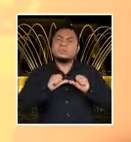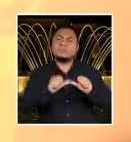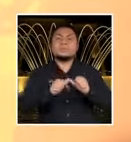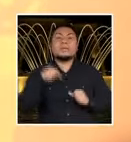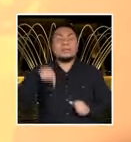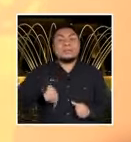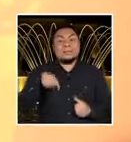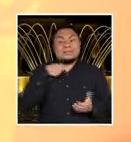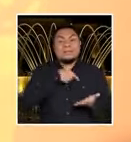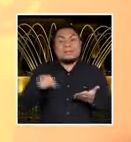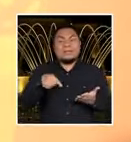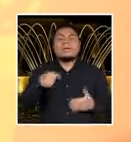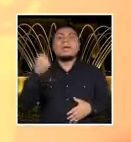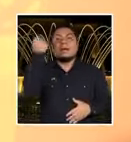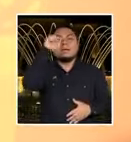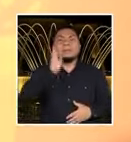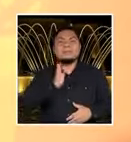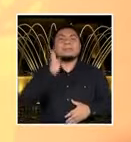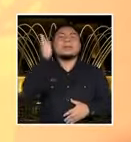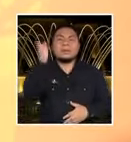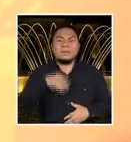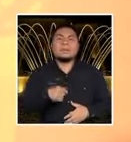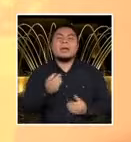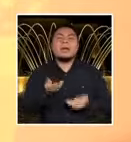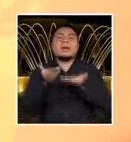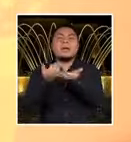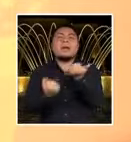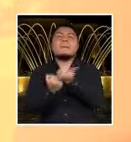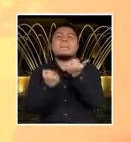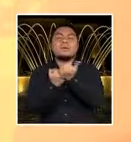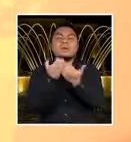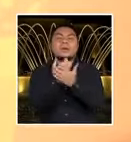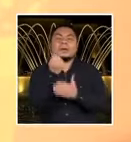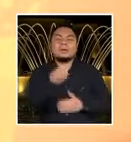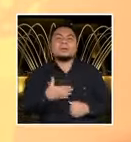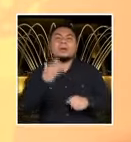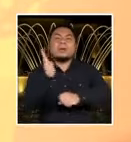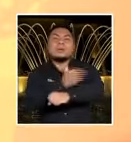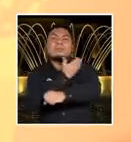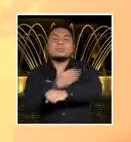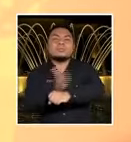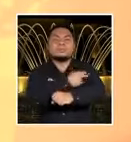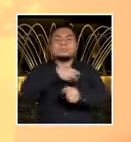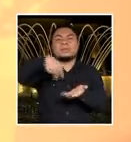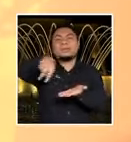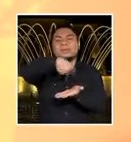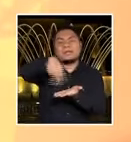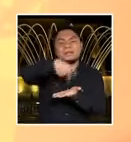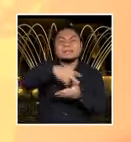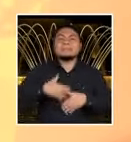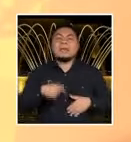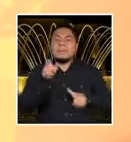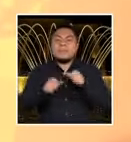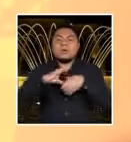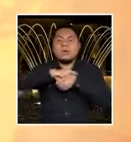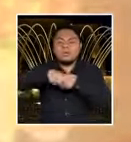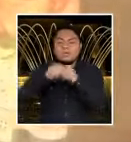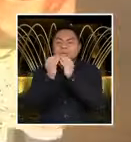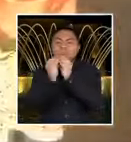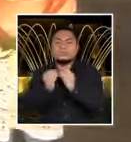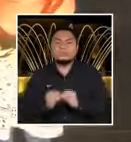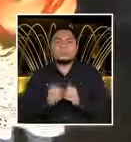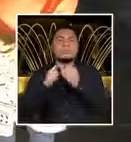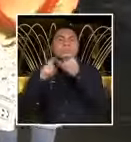estas semanas, entregando apoyos económicos a músicos, danzantes, artesanos, gente que